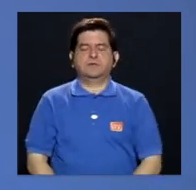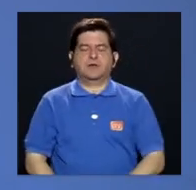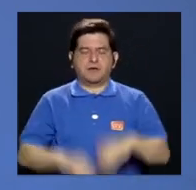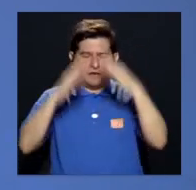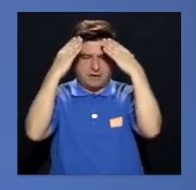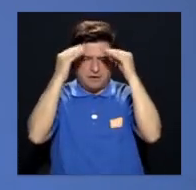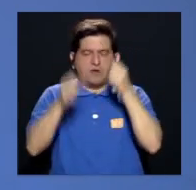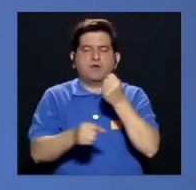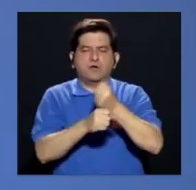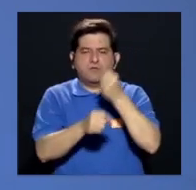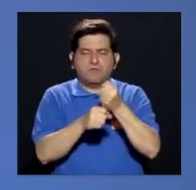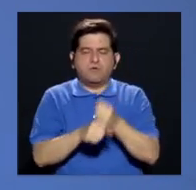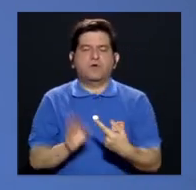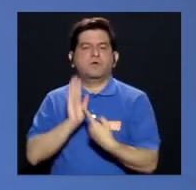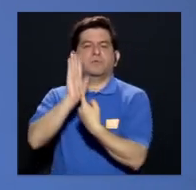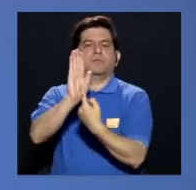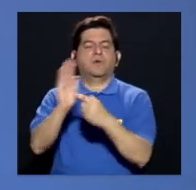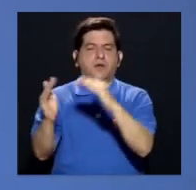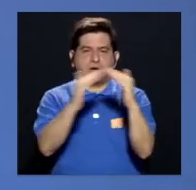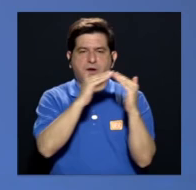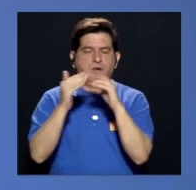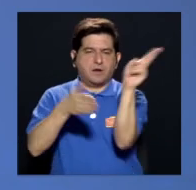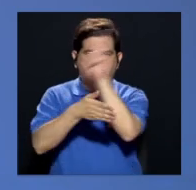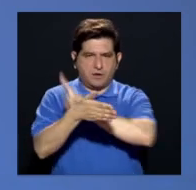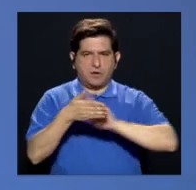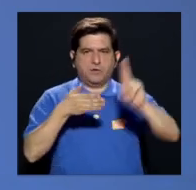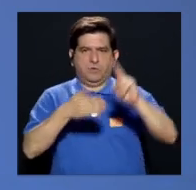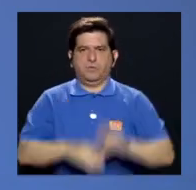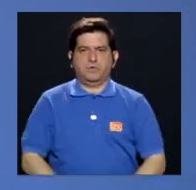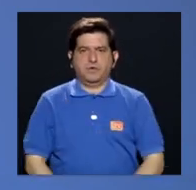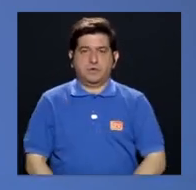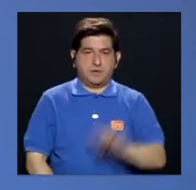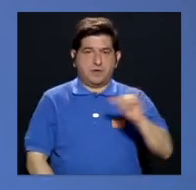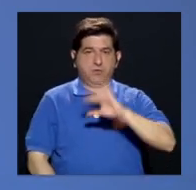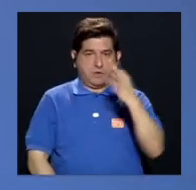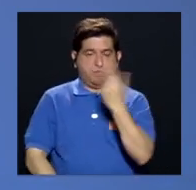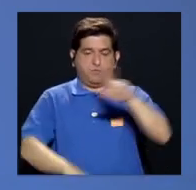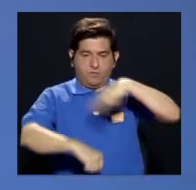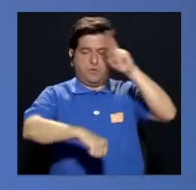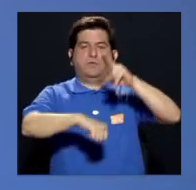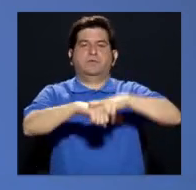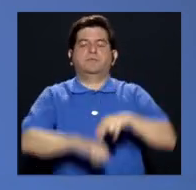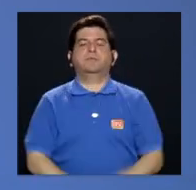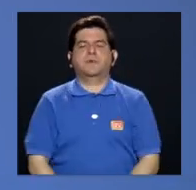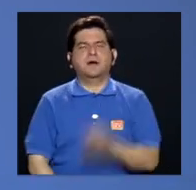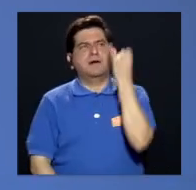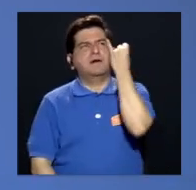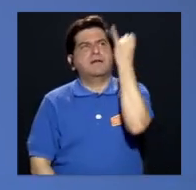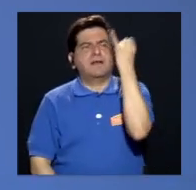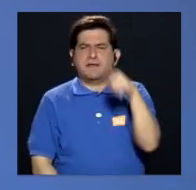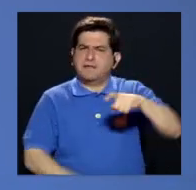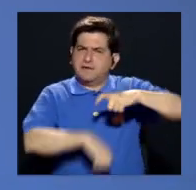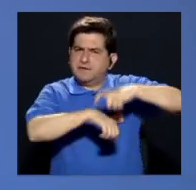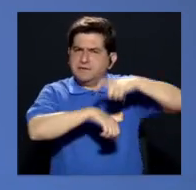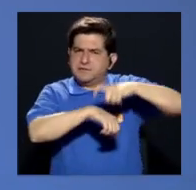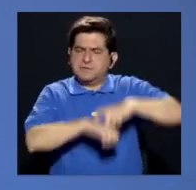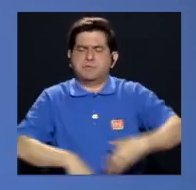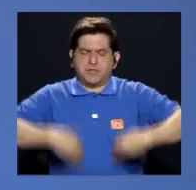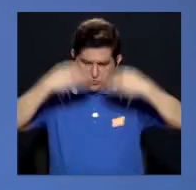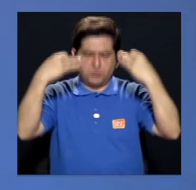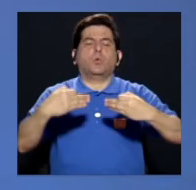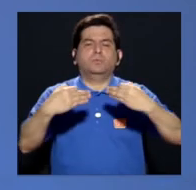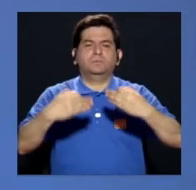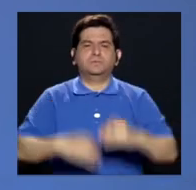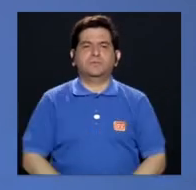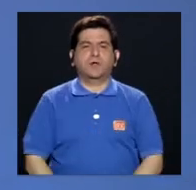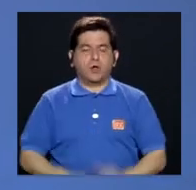su informe de labores ante la comunidad universitaria y nacional. Los argumentos considerados en la toma de este